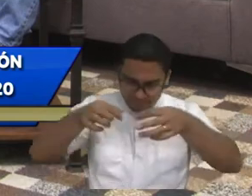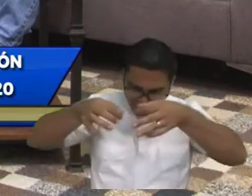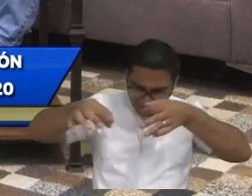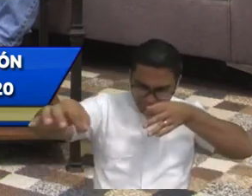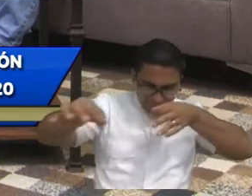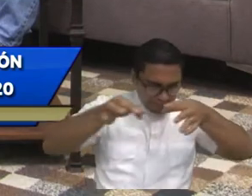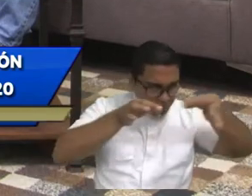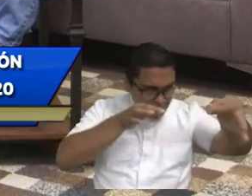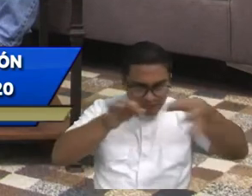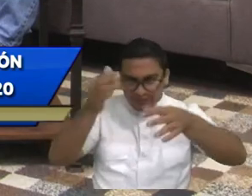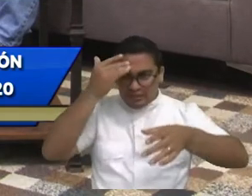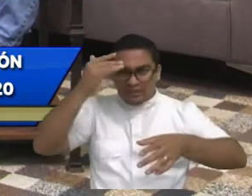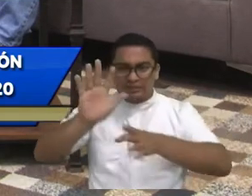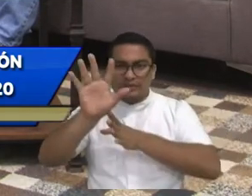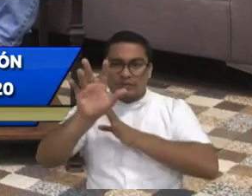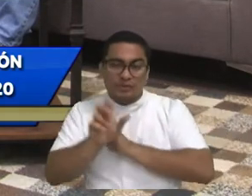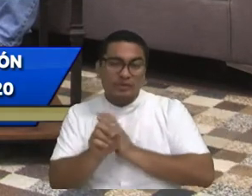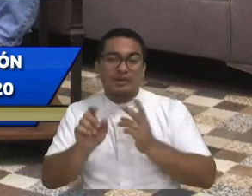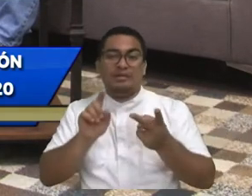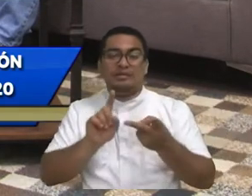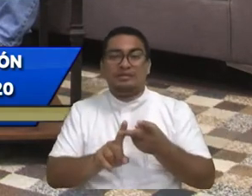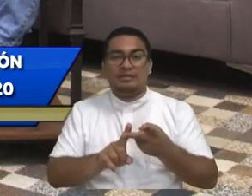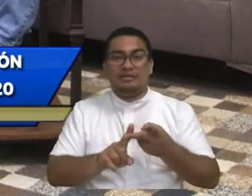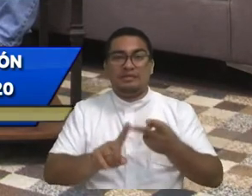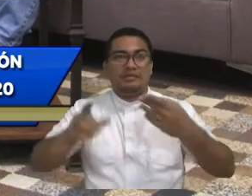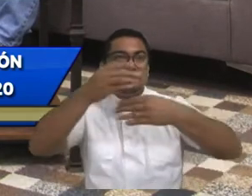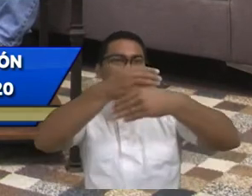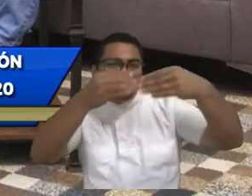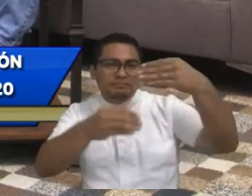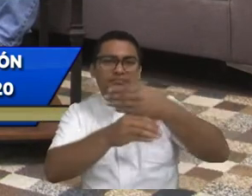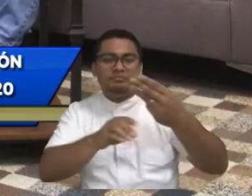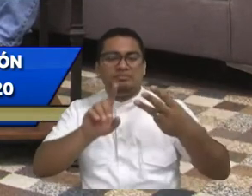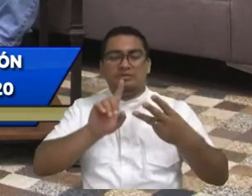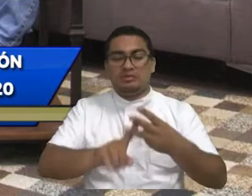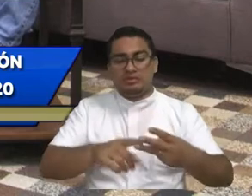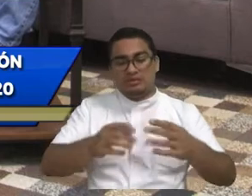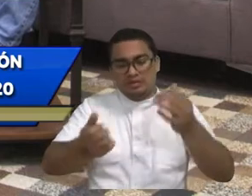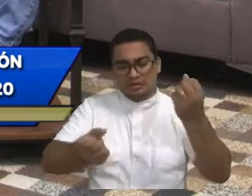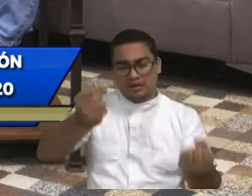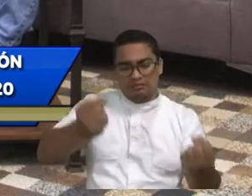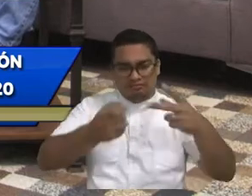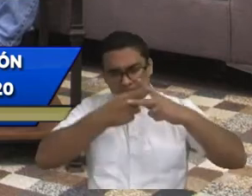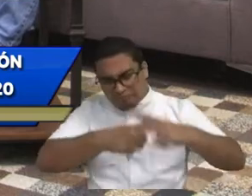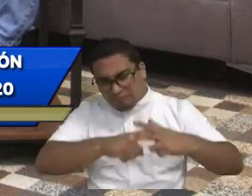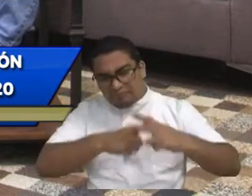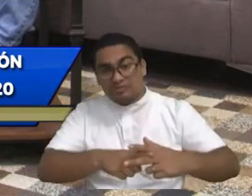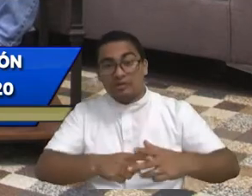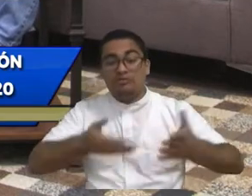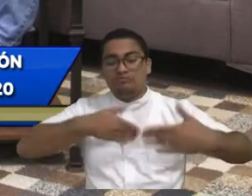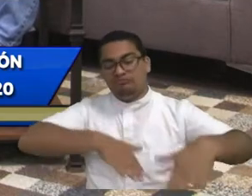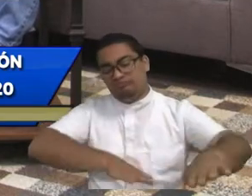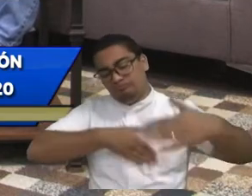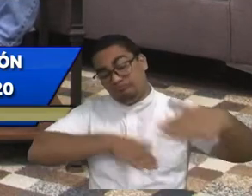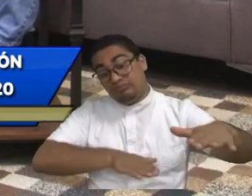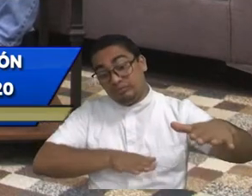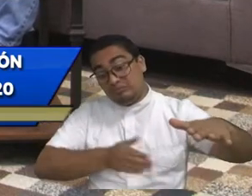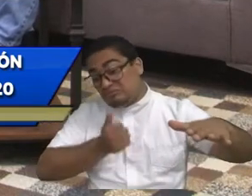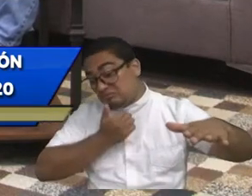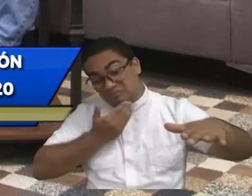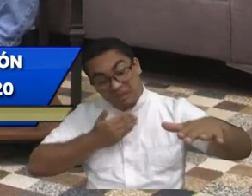carreras relacionadas a la mecánica automotriz el tema de mantenimiento industrial aunque bien muy muy dinámico pues y tenemos